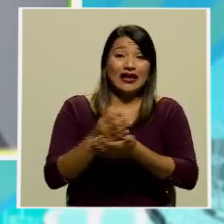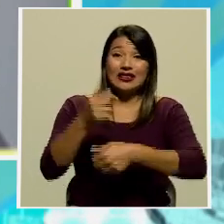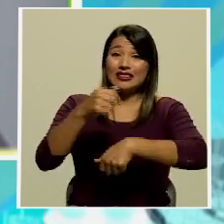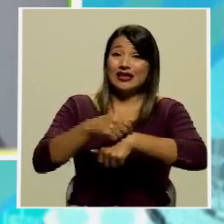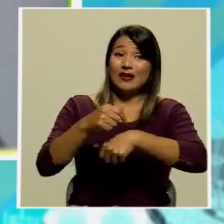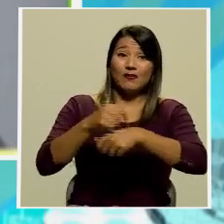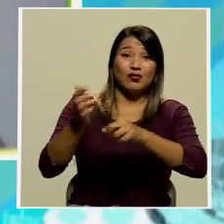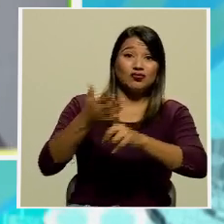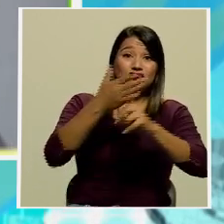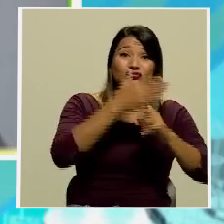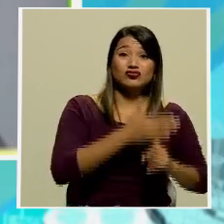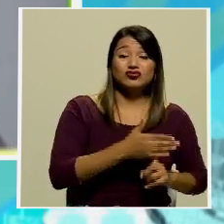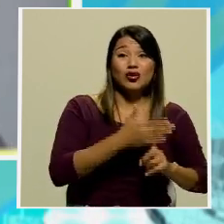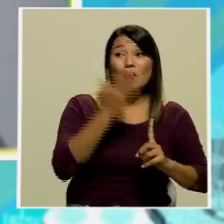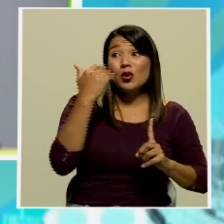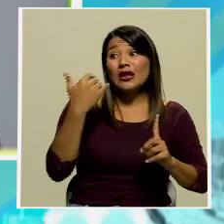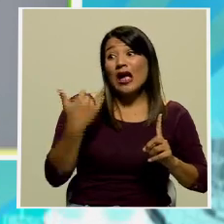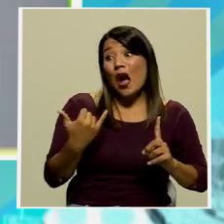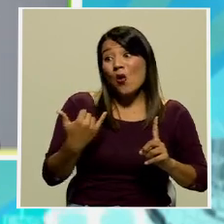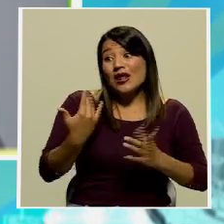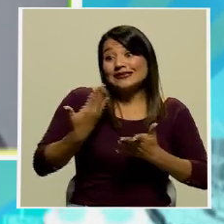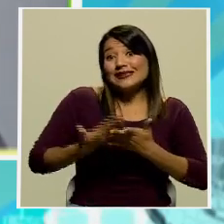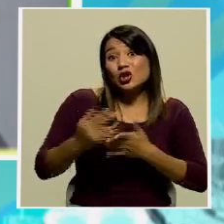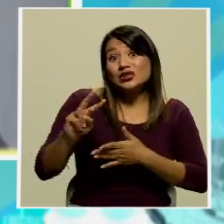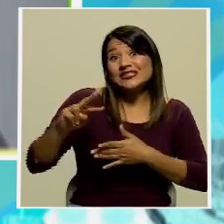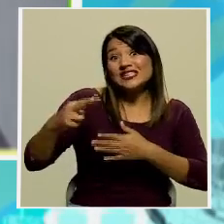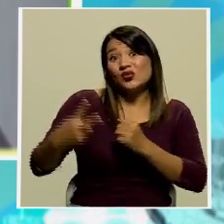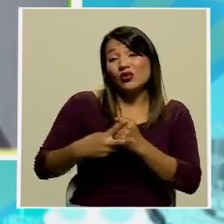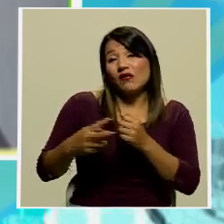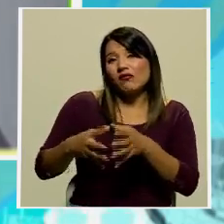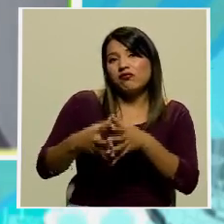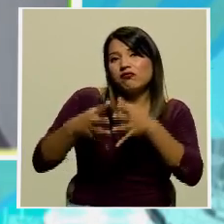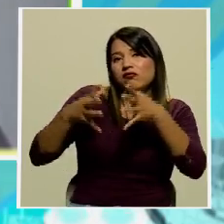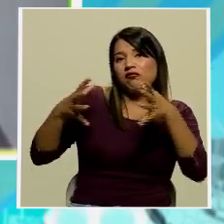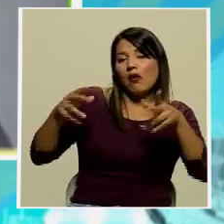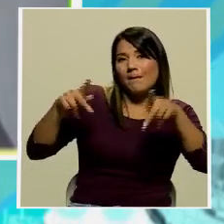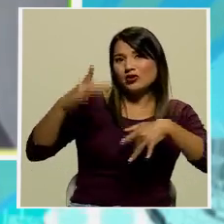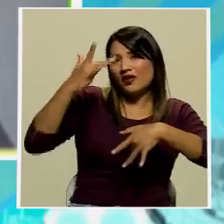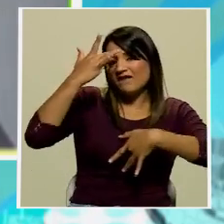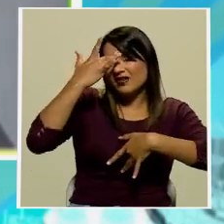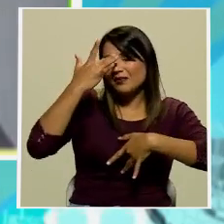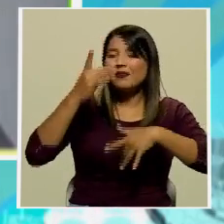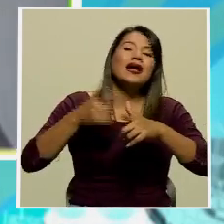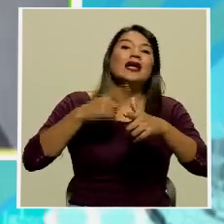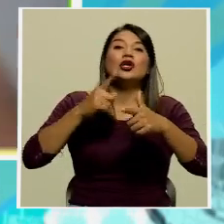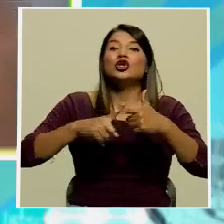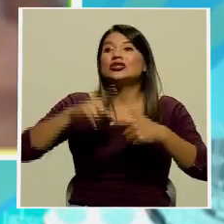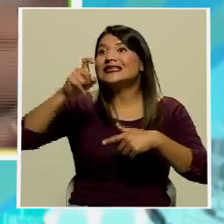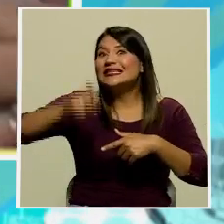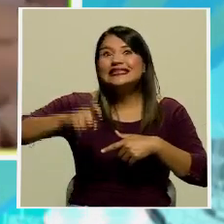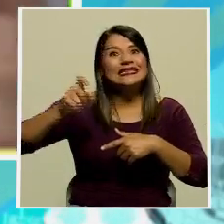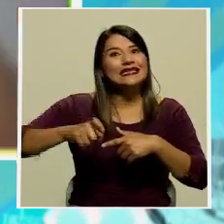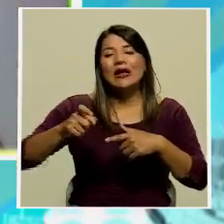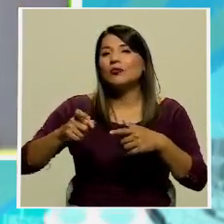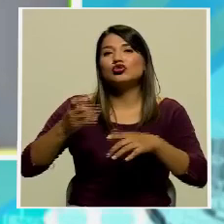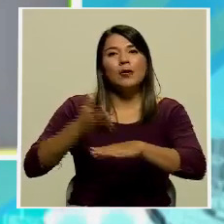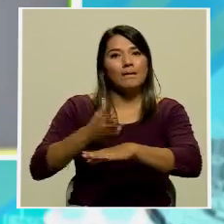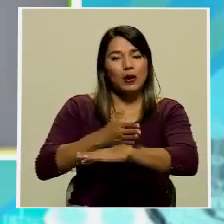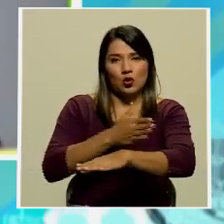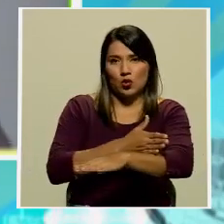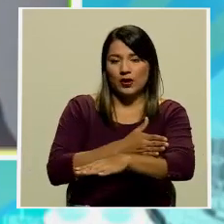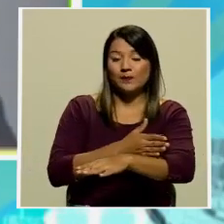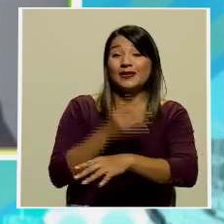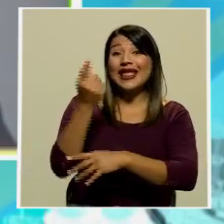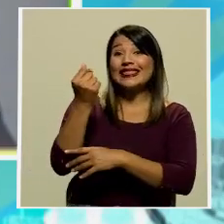nuevo por la llegada del segundo pico, etcétera. Entonces es un asunto como de que se dé el momento del estartazo. Los recursos que llegan del